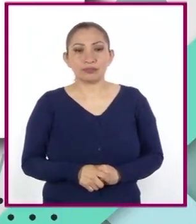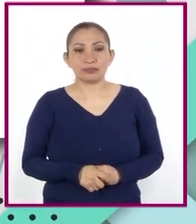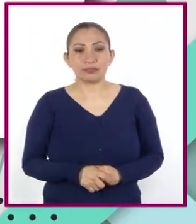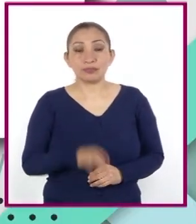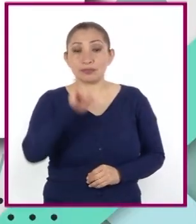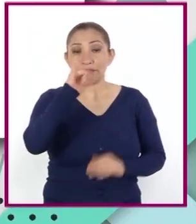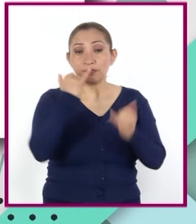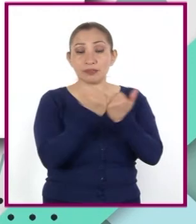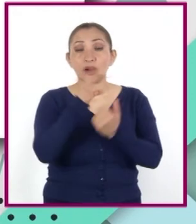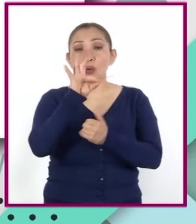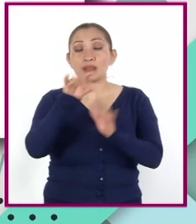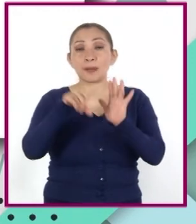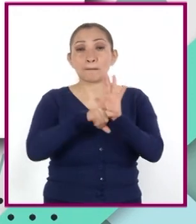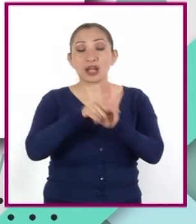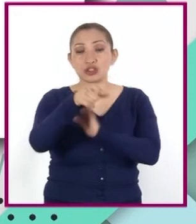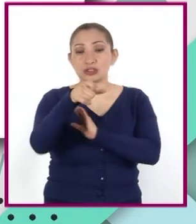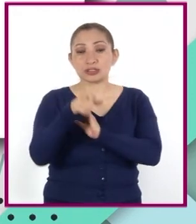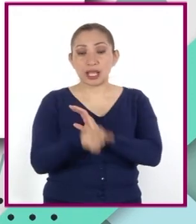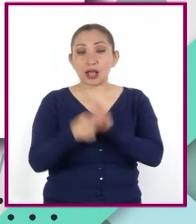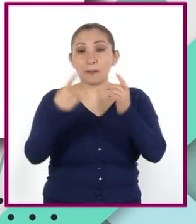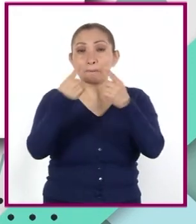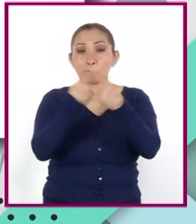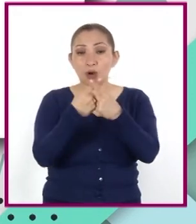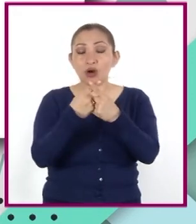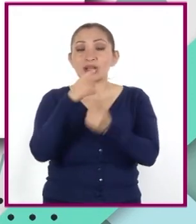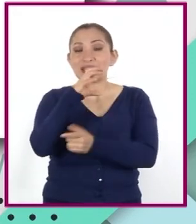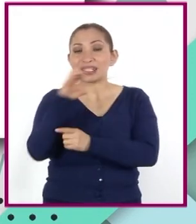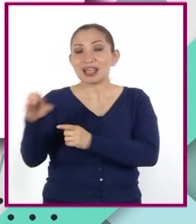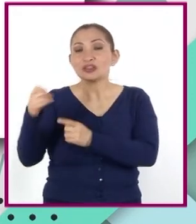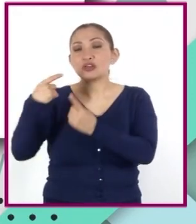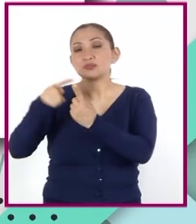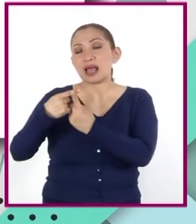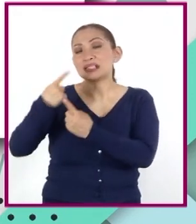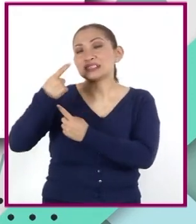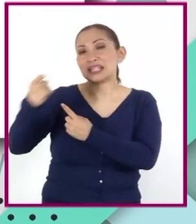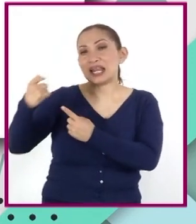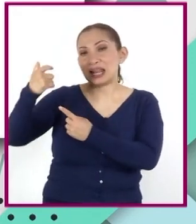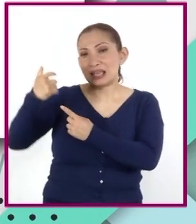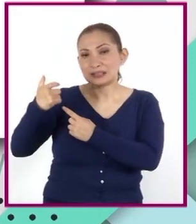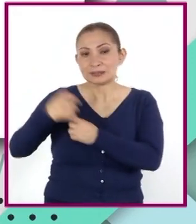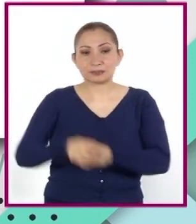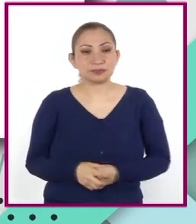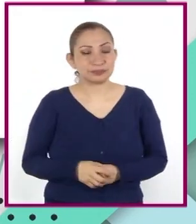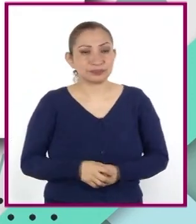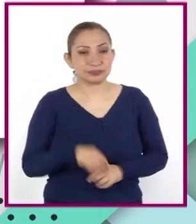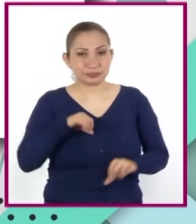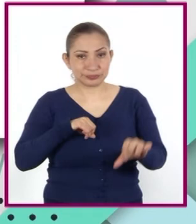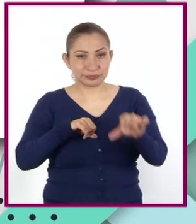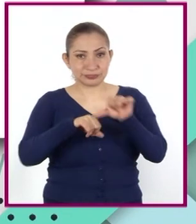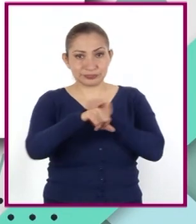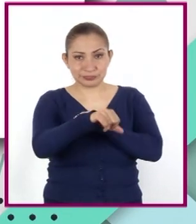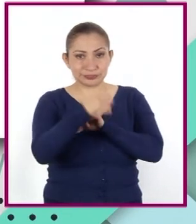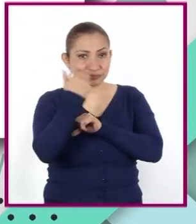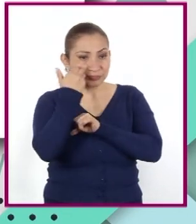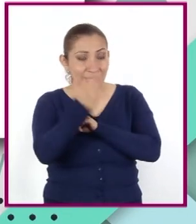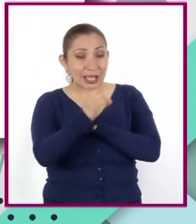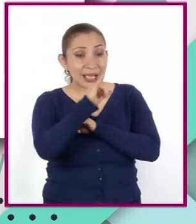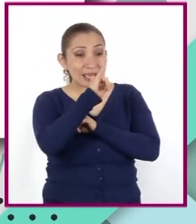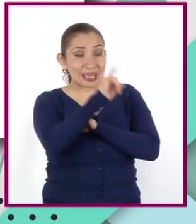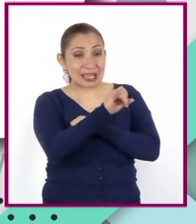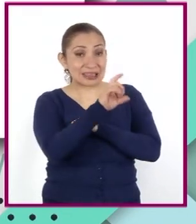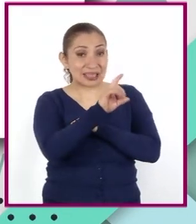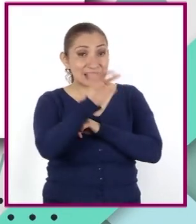Y es igual a 40 menos X, que multiplica a 500 más 100X. Y como se desea que y sea